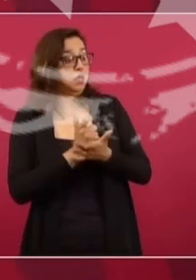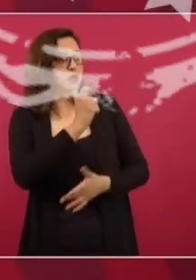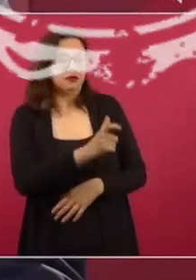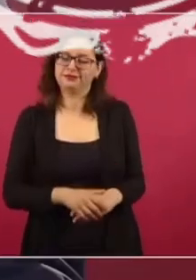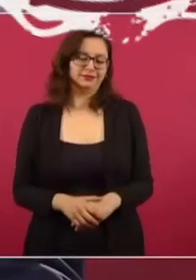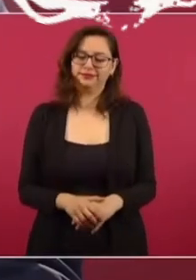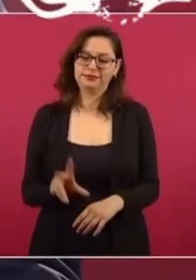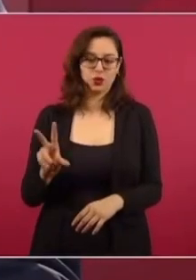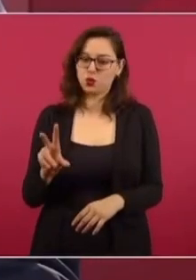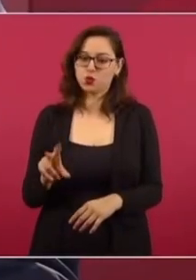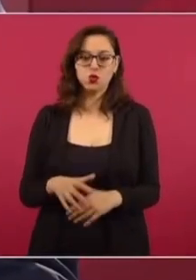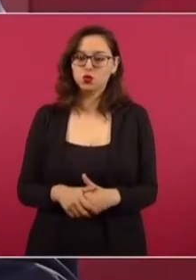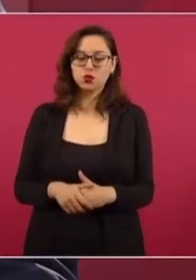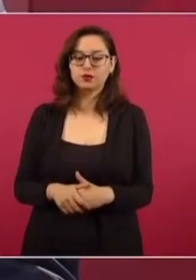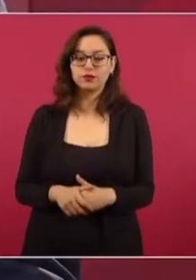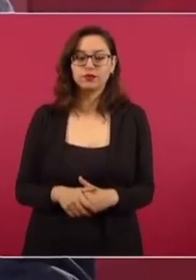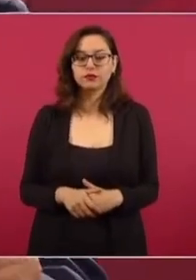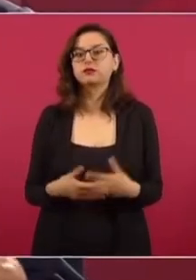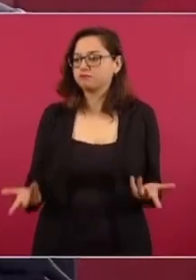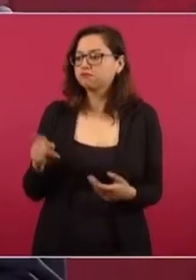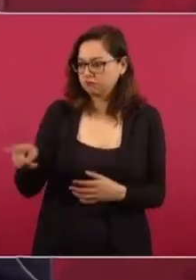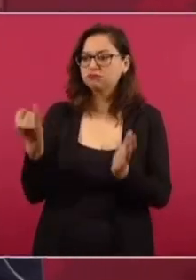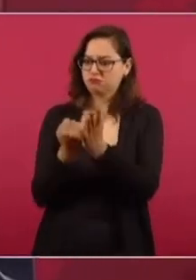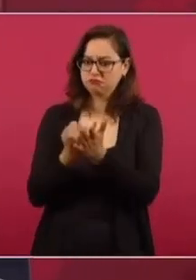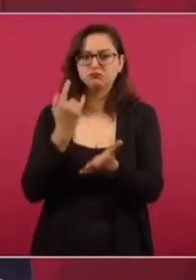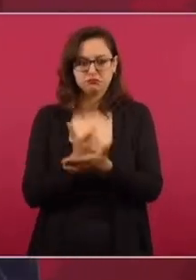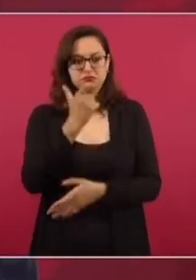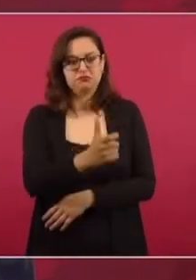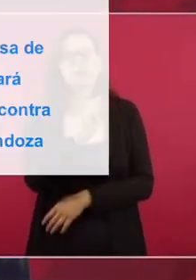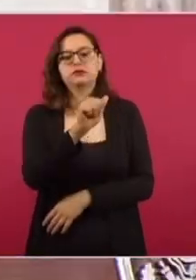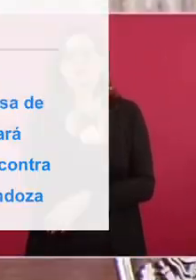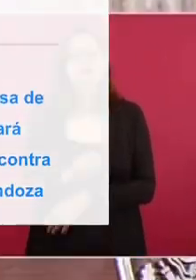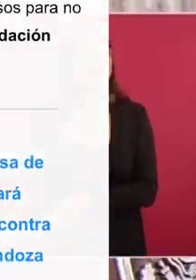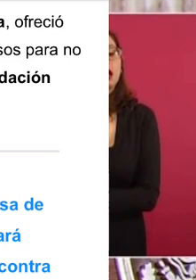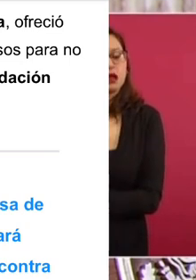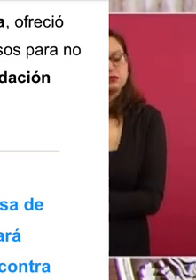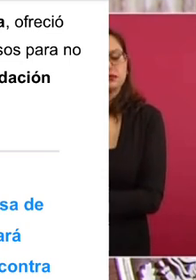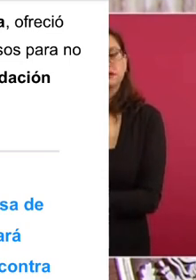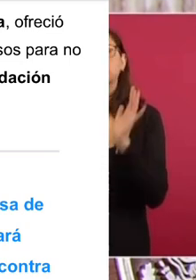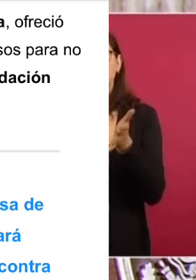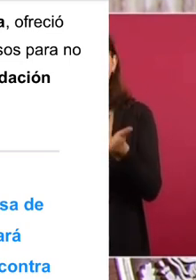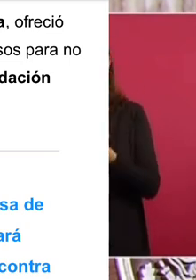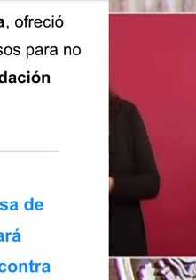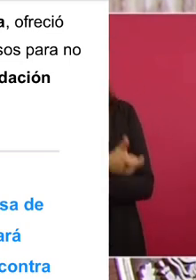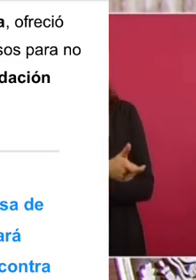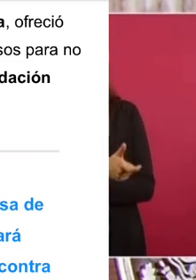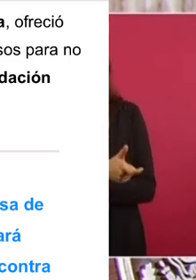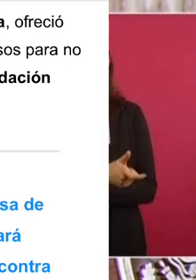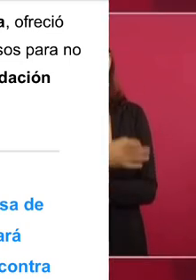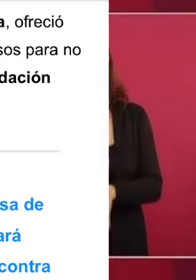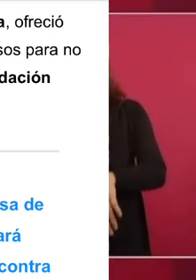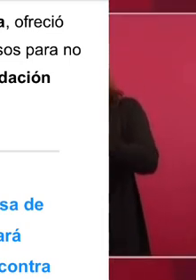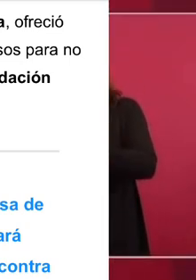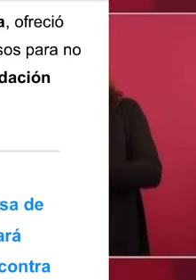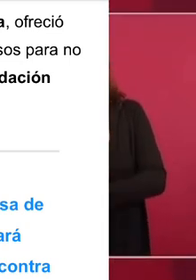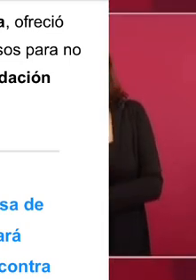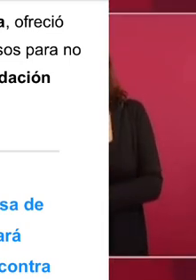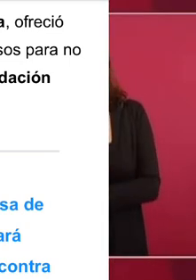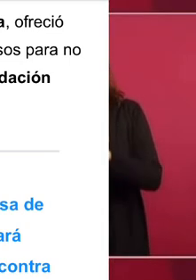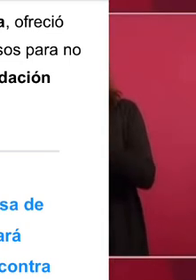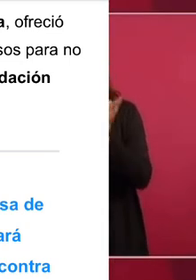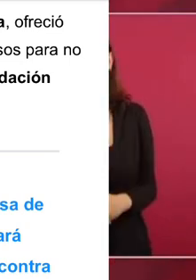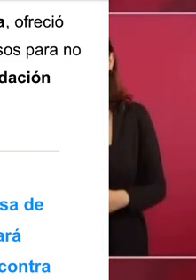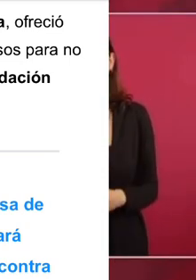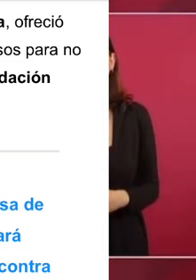Nosotros nos enteramos de que habían pagado eso en el SAT. Pues se informó a la fiscalía.